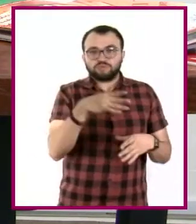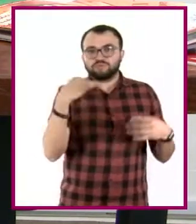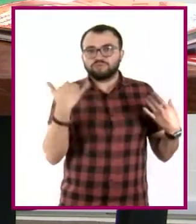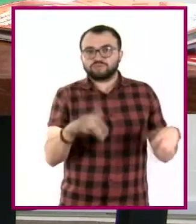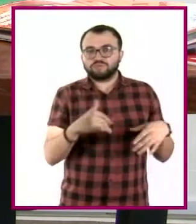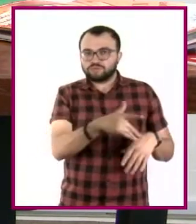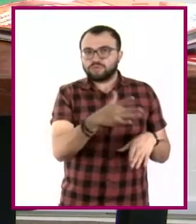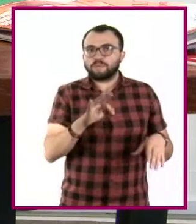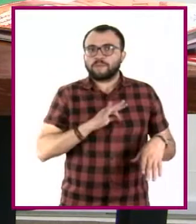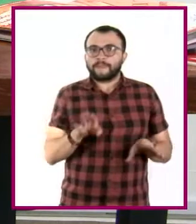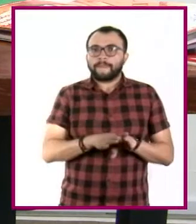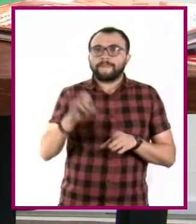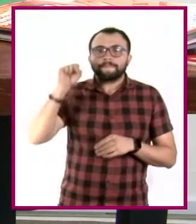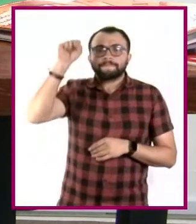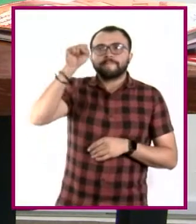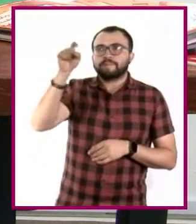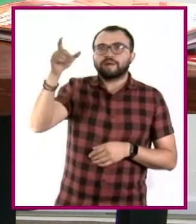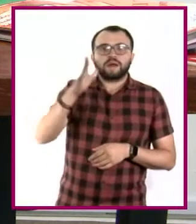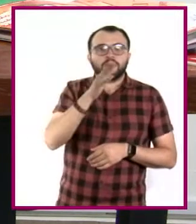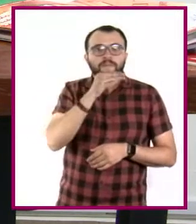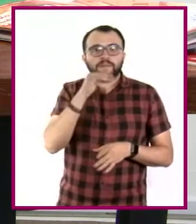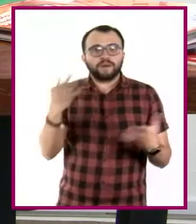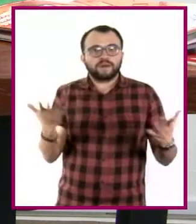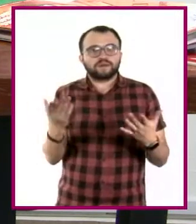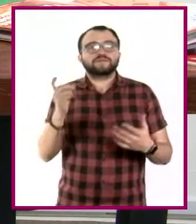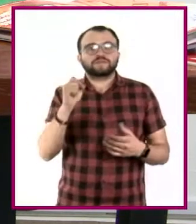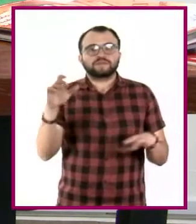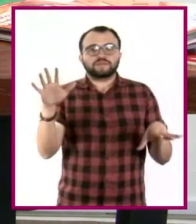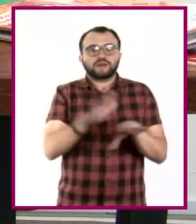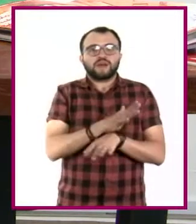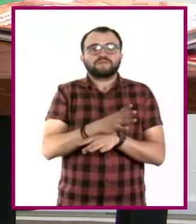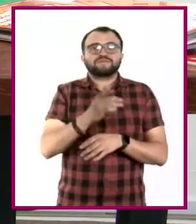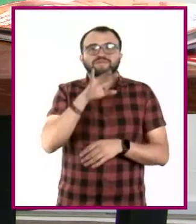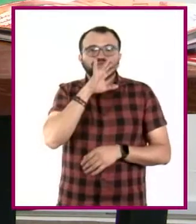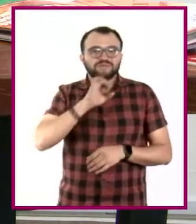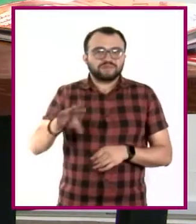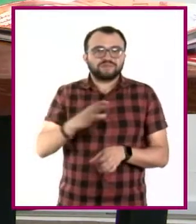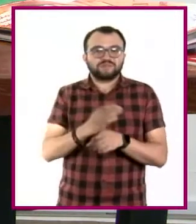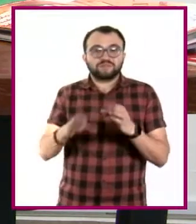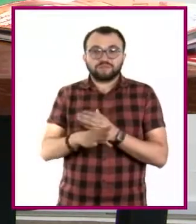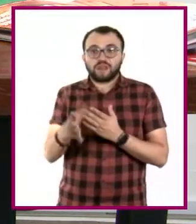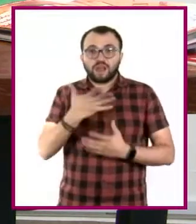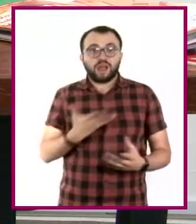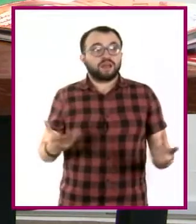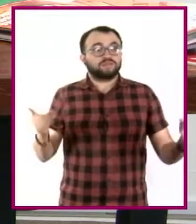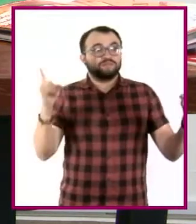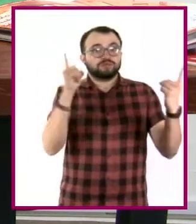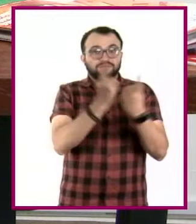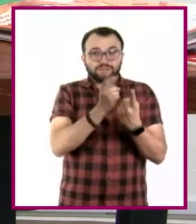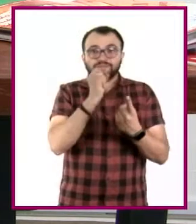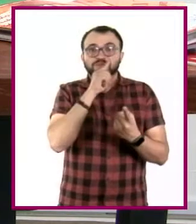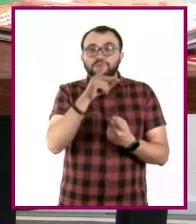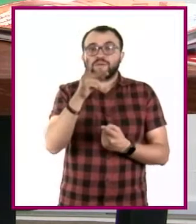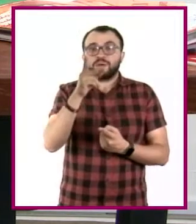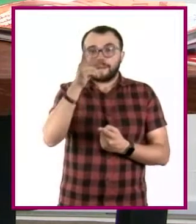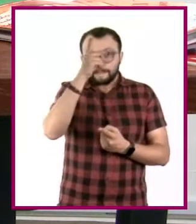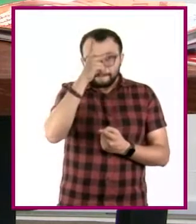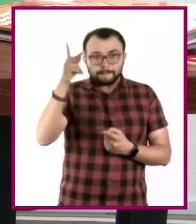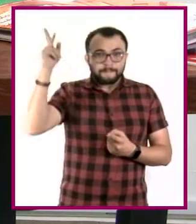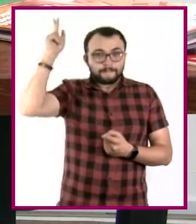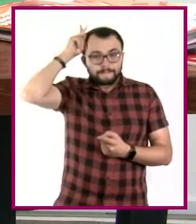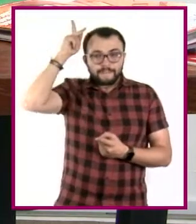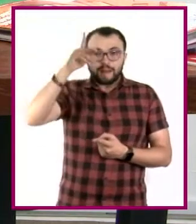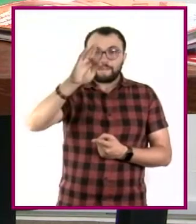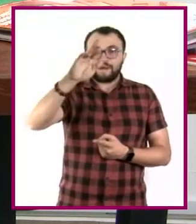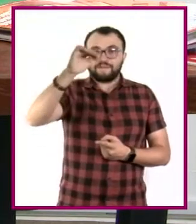la inacción de los gobiernos frente al cambio climático. Esta adolescente ha tenido encuentros con el Papa Francisco, ha hablado ante el Parlamento